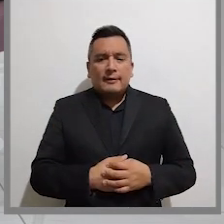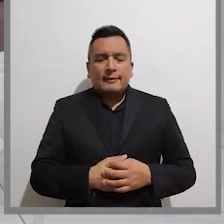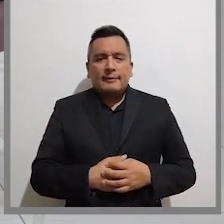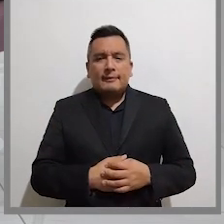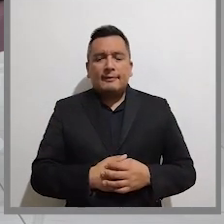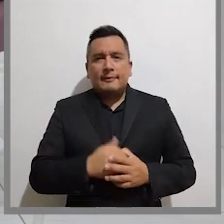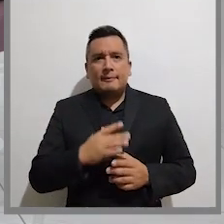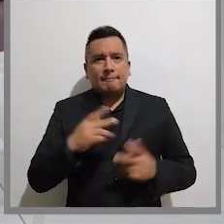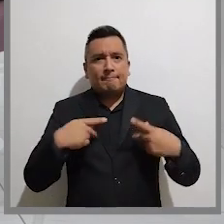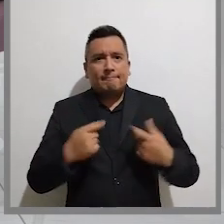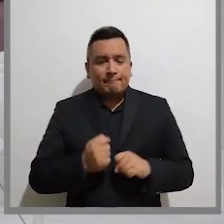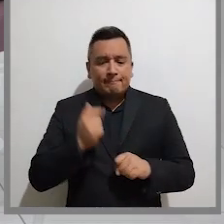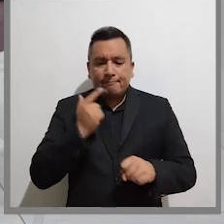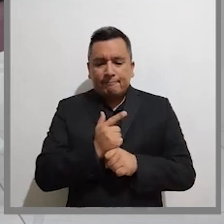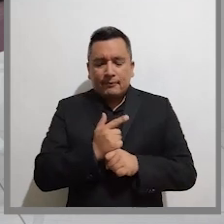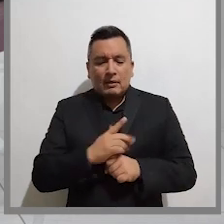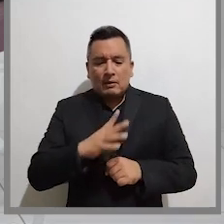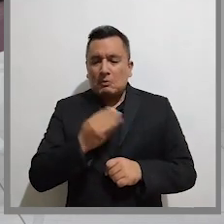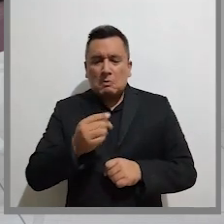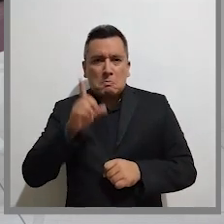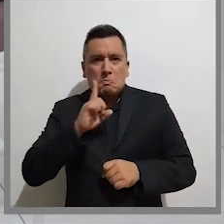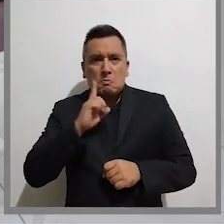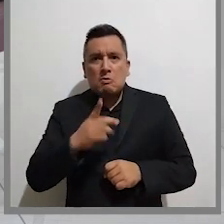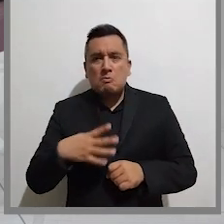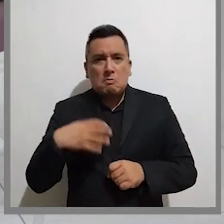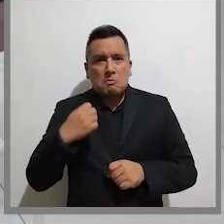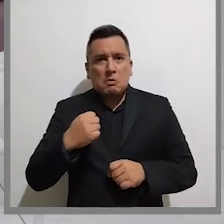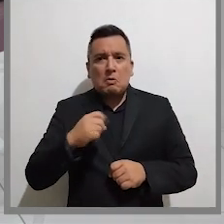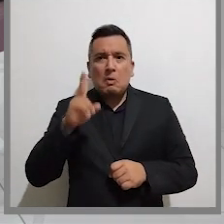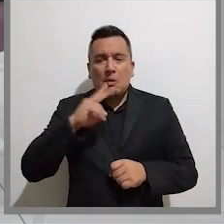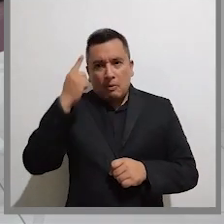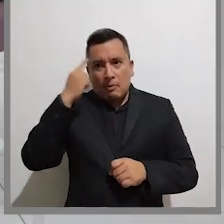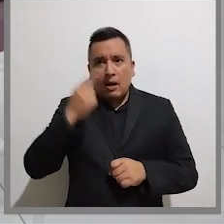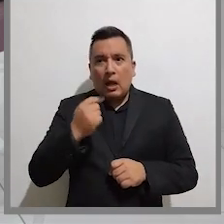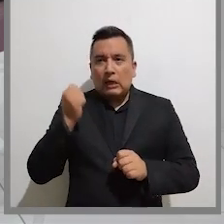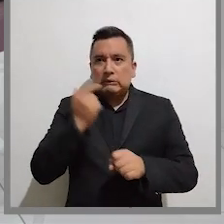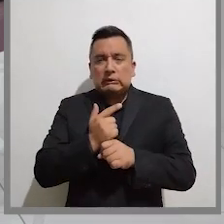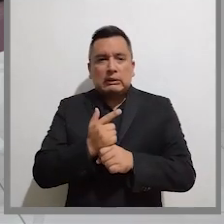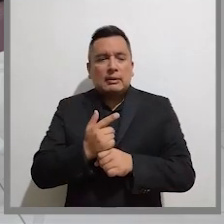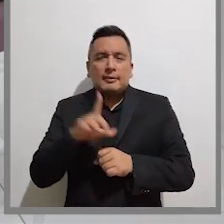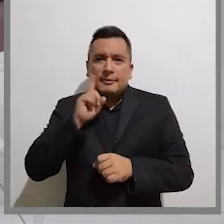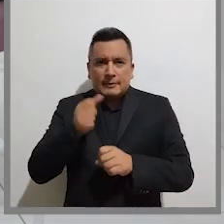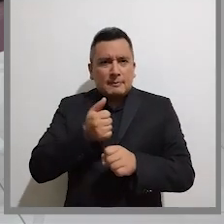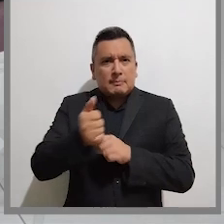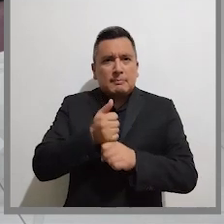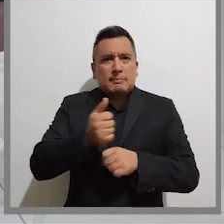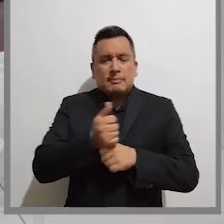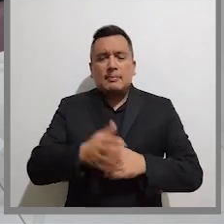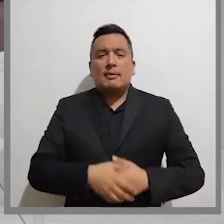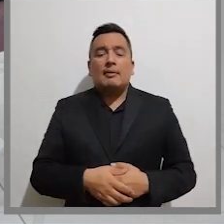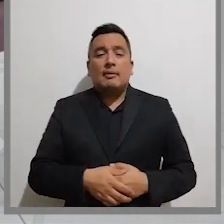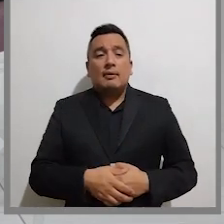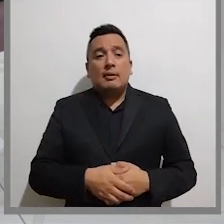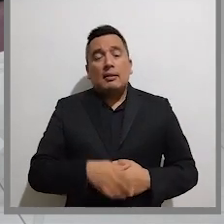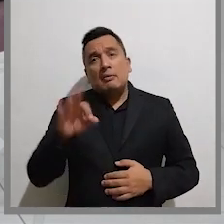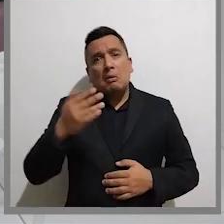un efecto de identificación con muchas mujeres de conciencia de lo que es la violencia que se ejerce en contra de las mujeres y